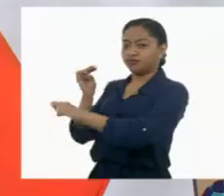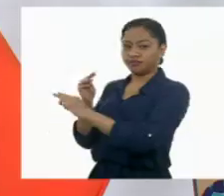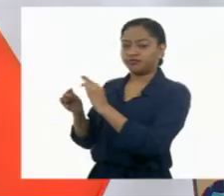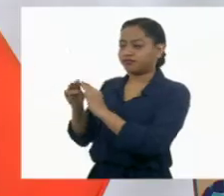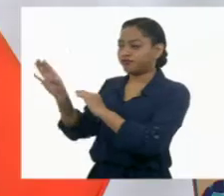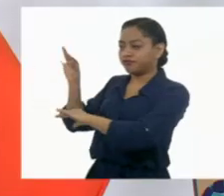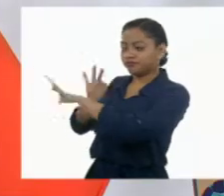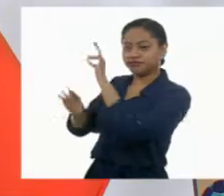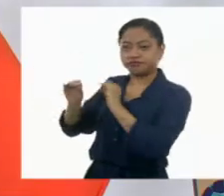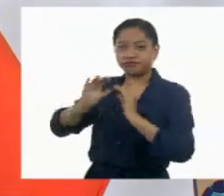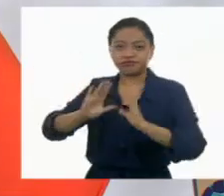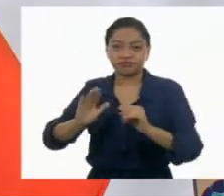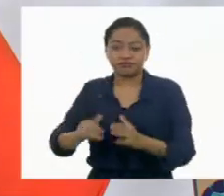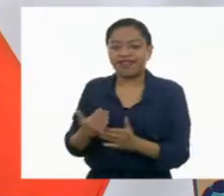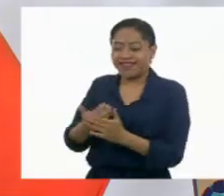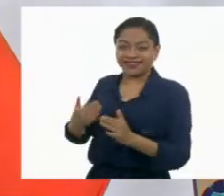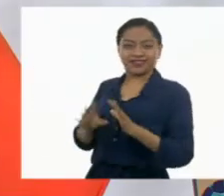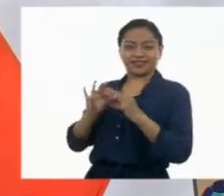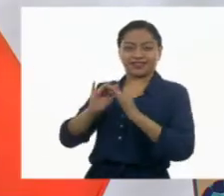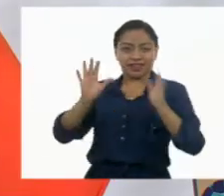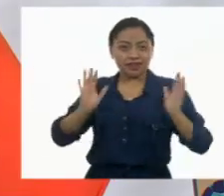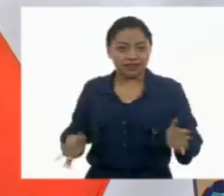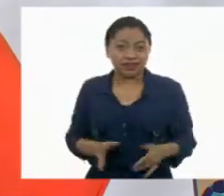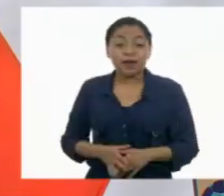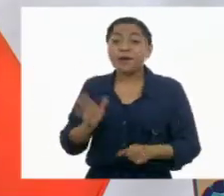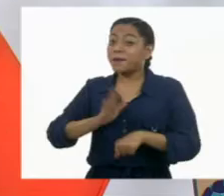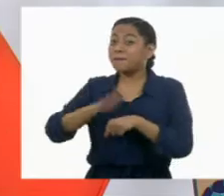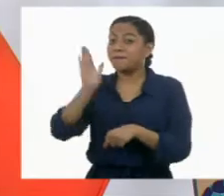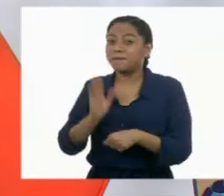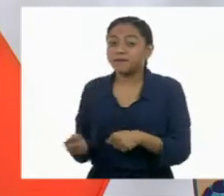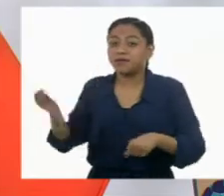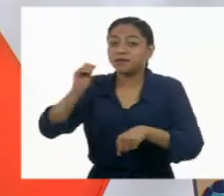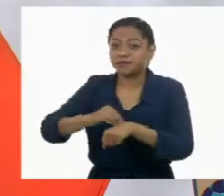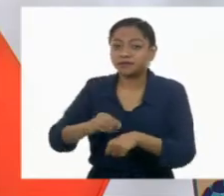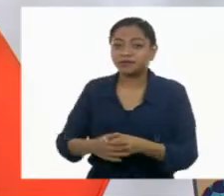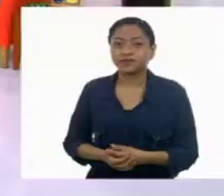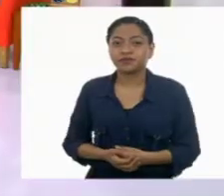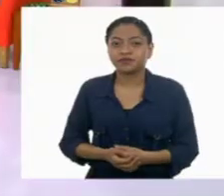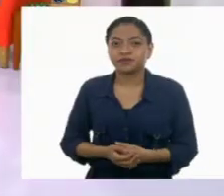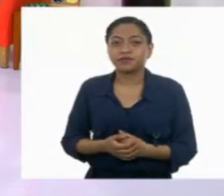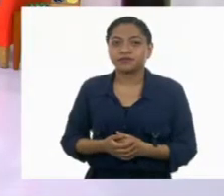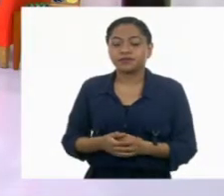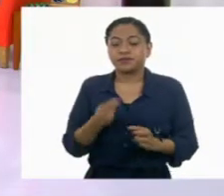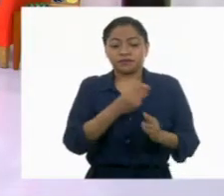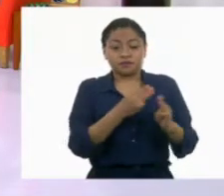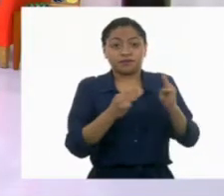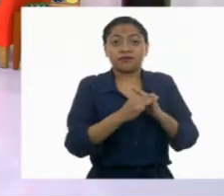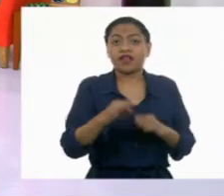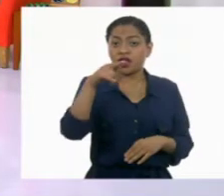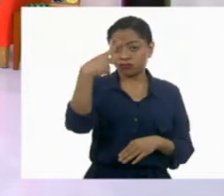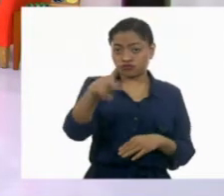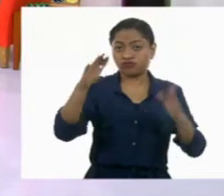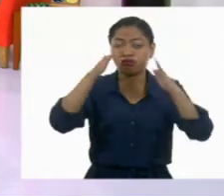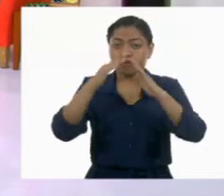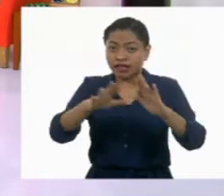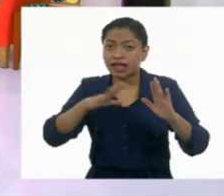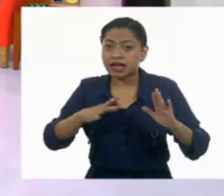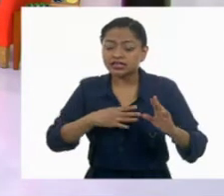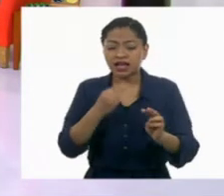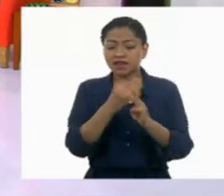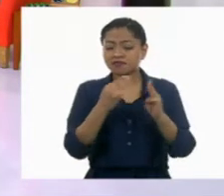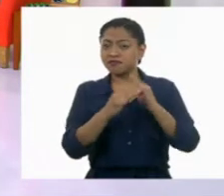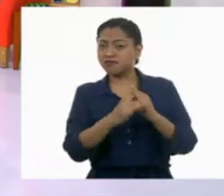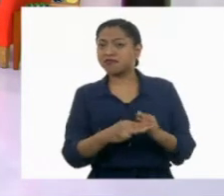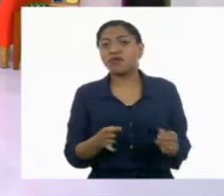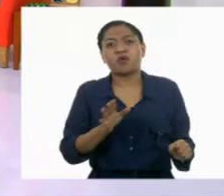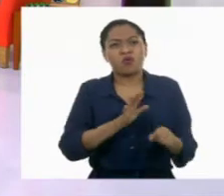con anterioridad, así como también podamos hacer uso de materiales que tenemos en casa. Los materiales que tenemos